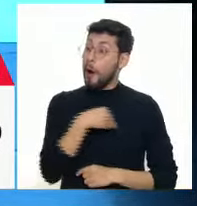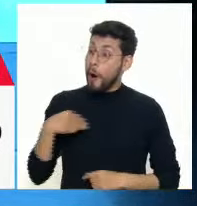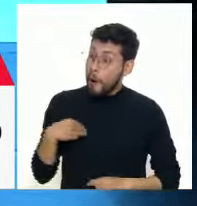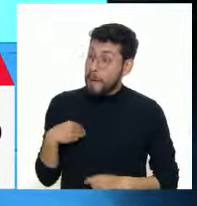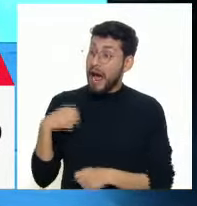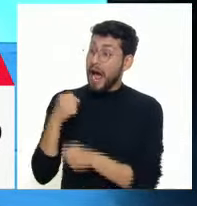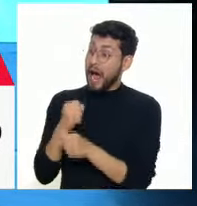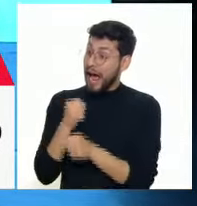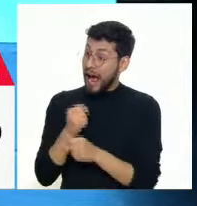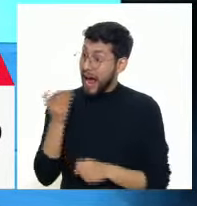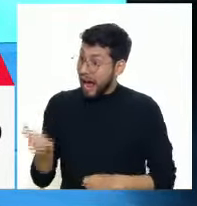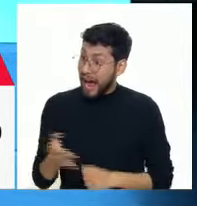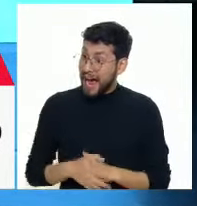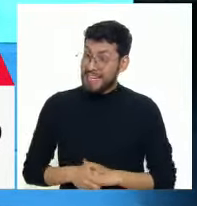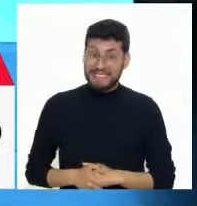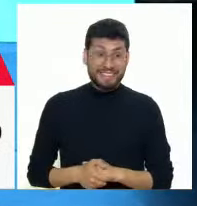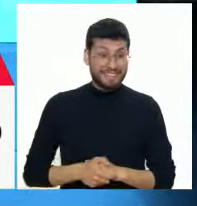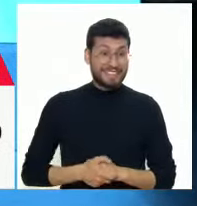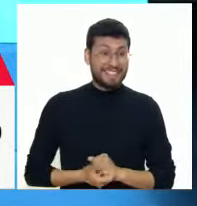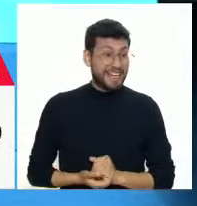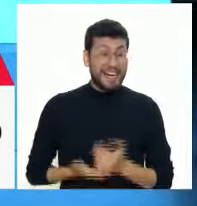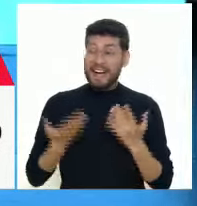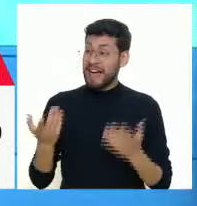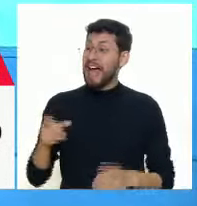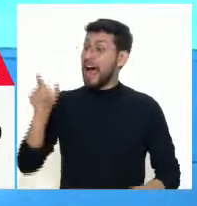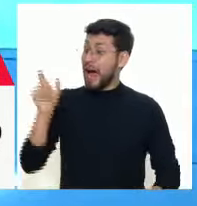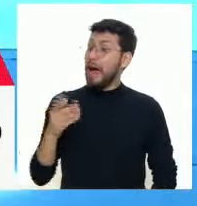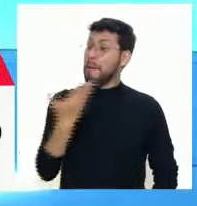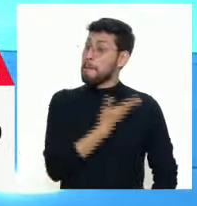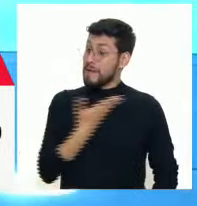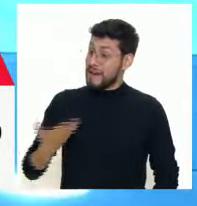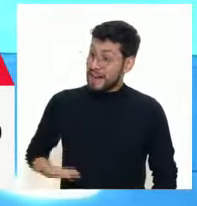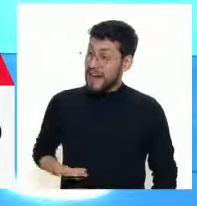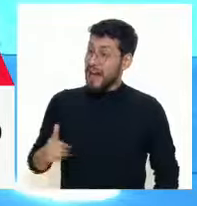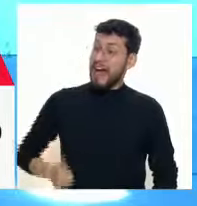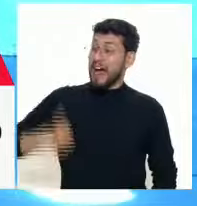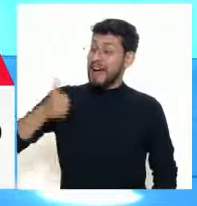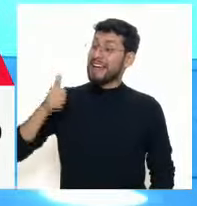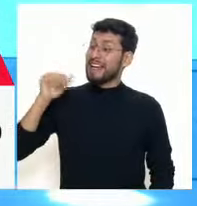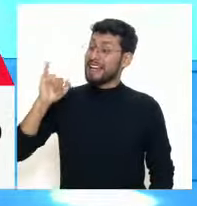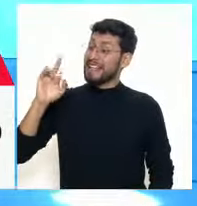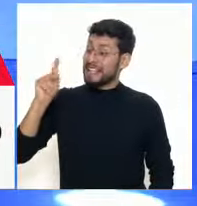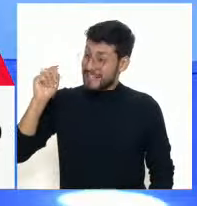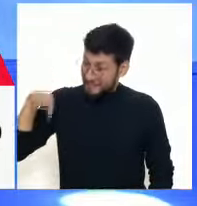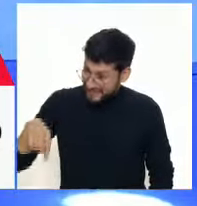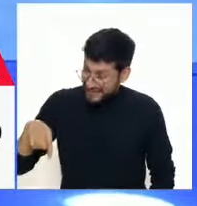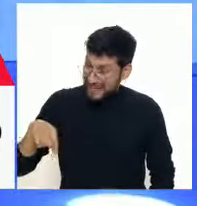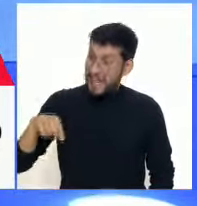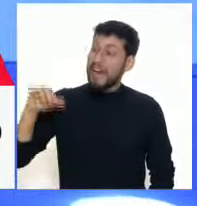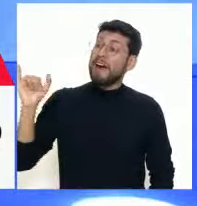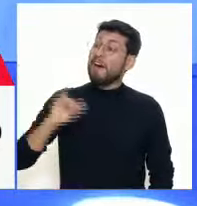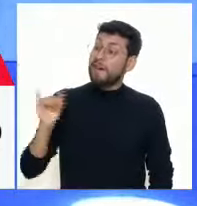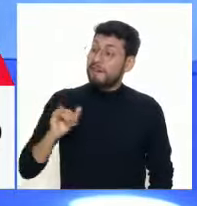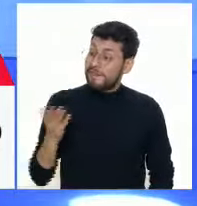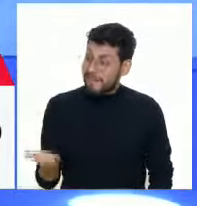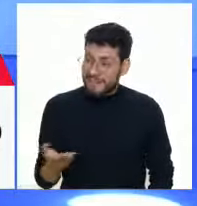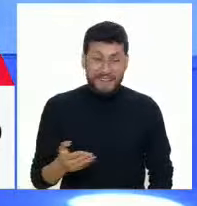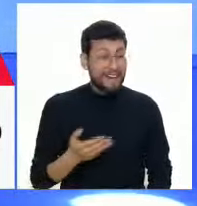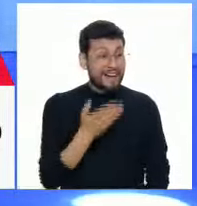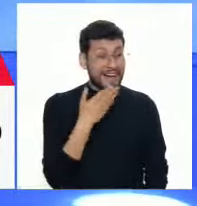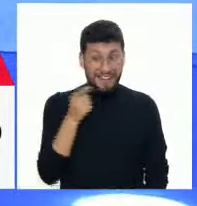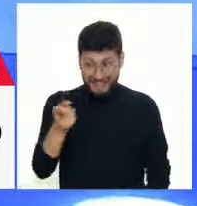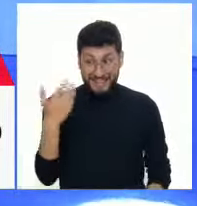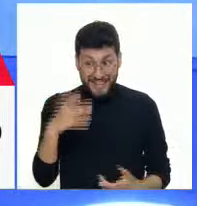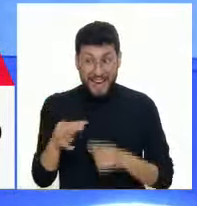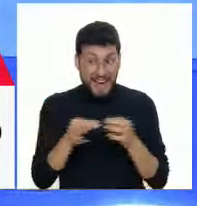ministro de Trabajo, la presidenta ejecutiva del IRTP y además, como ustedes